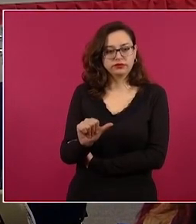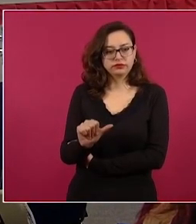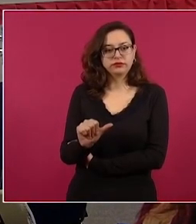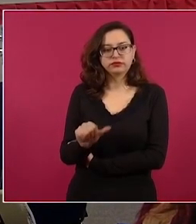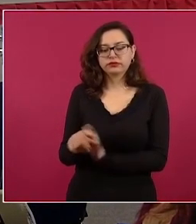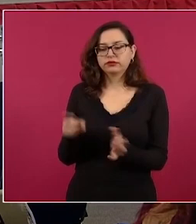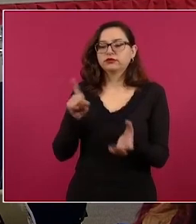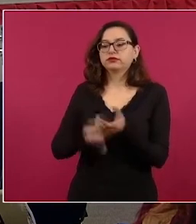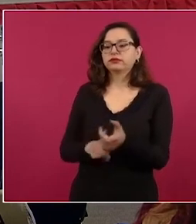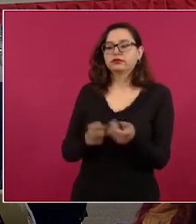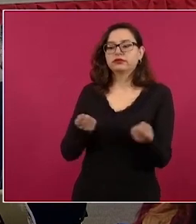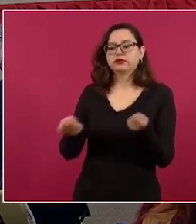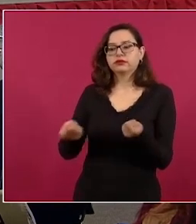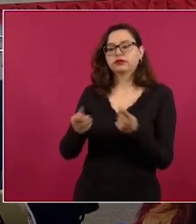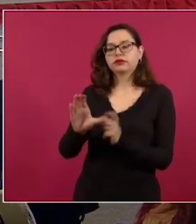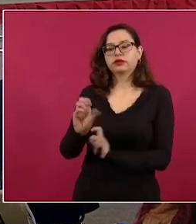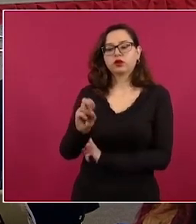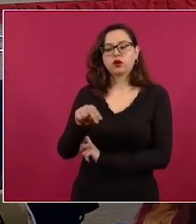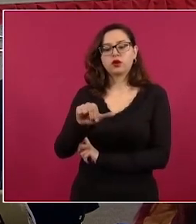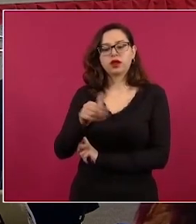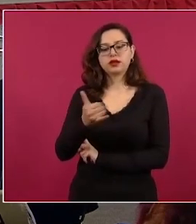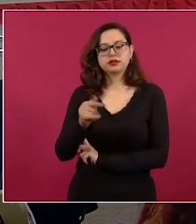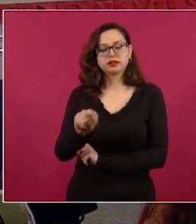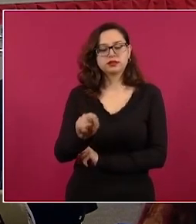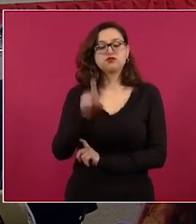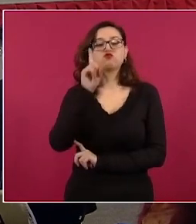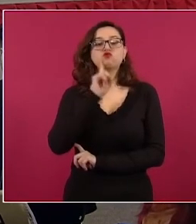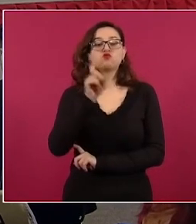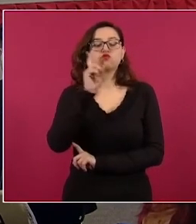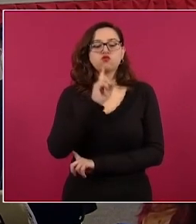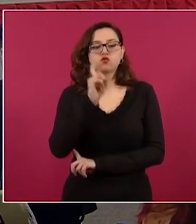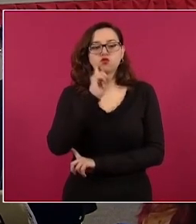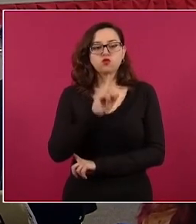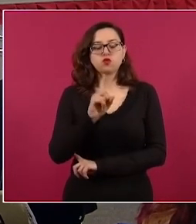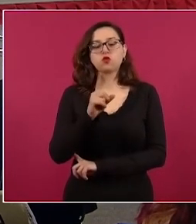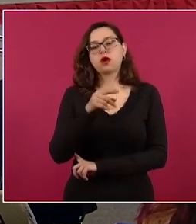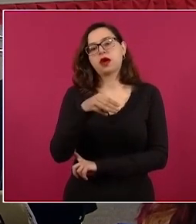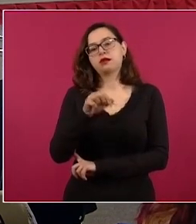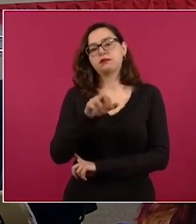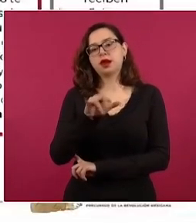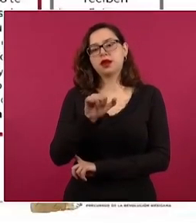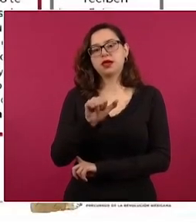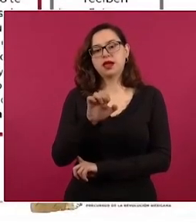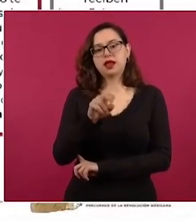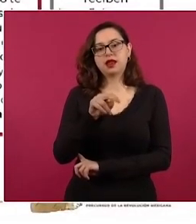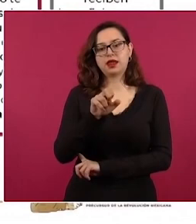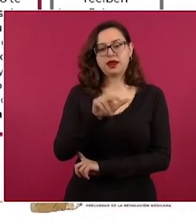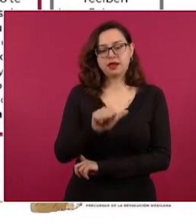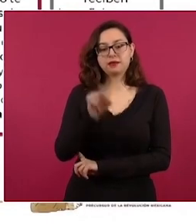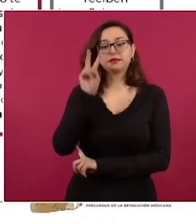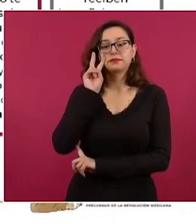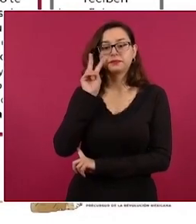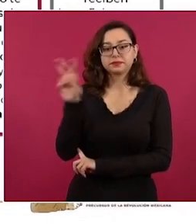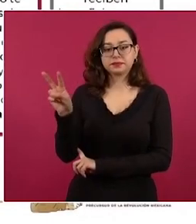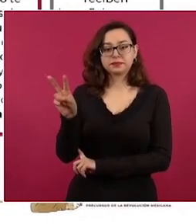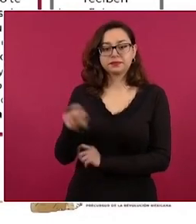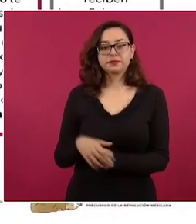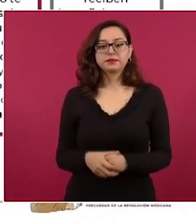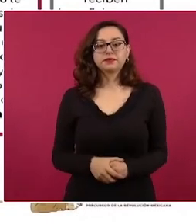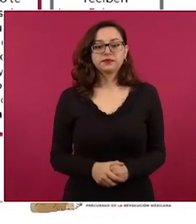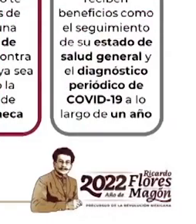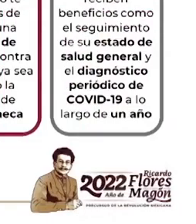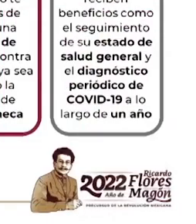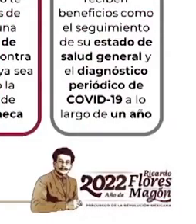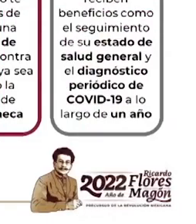agradecemos siempre a la doctora Marilena Álvarez Builla la oportuna intervención que tuvo para vincular a la comunidad científica y tecnológica